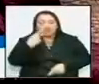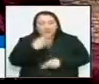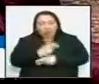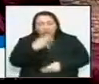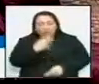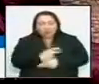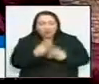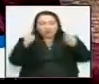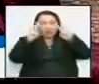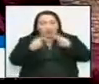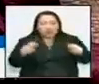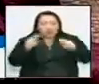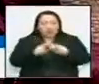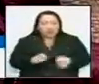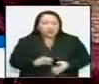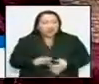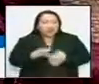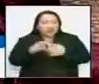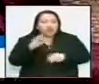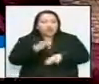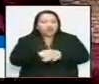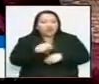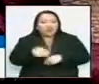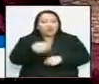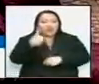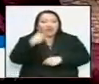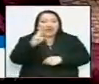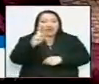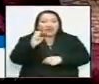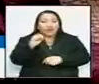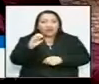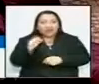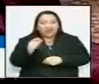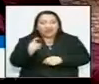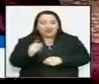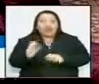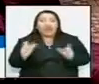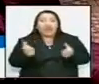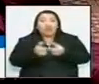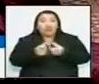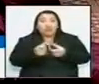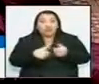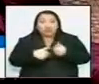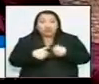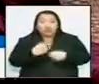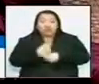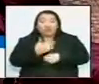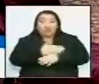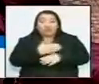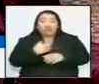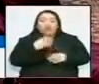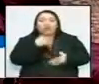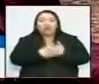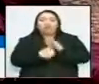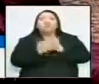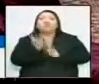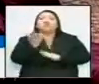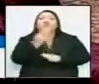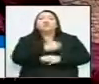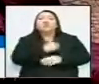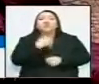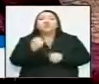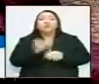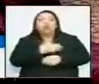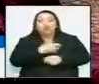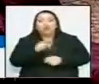con responsabilidad esta adenda. La comisión envió un documento al entonces ministro de